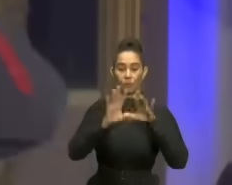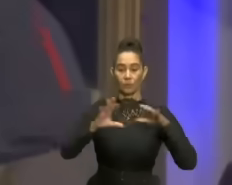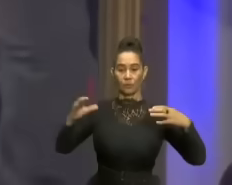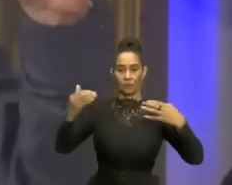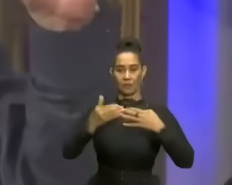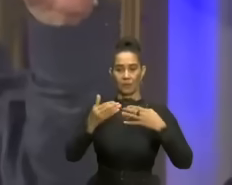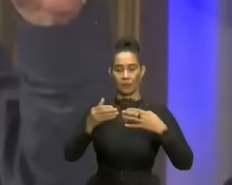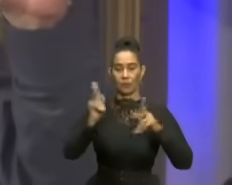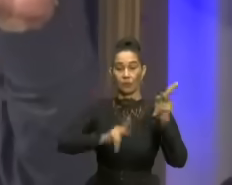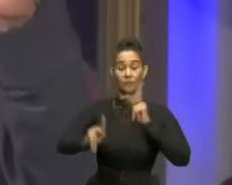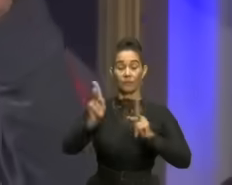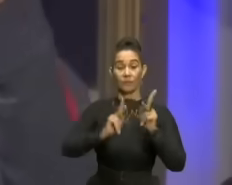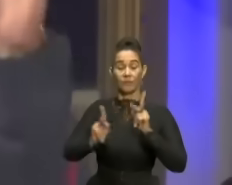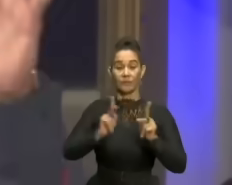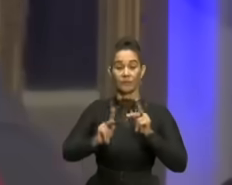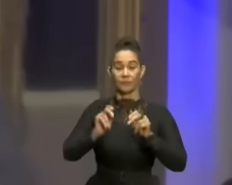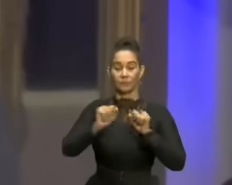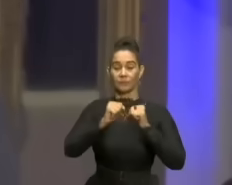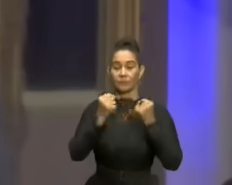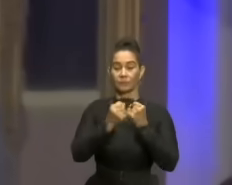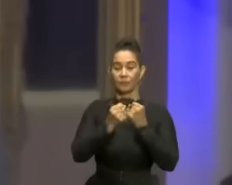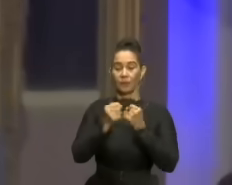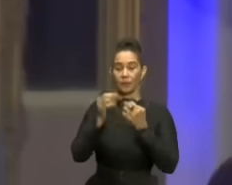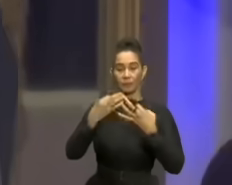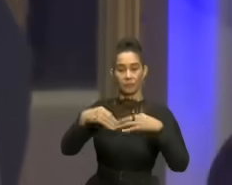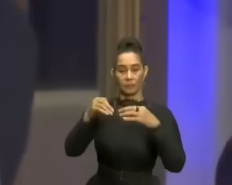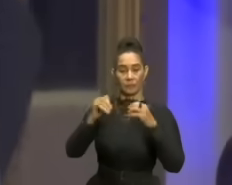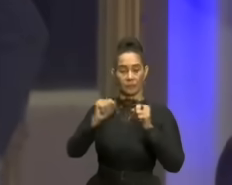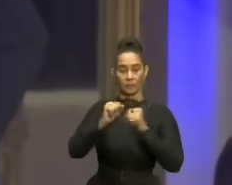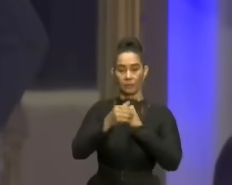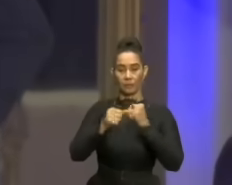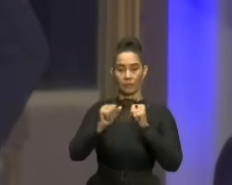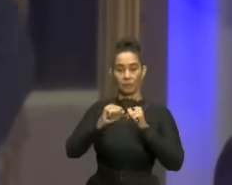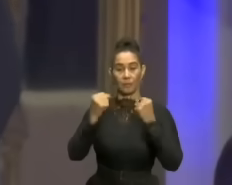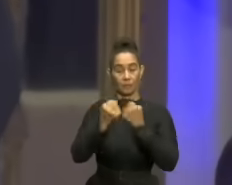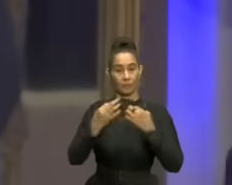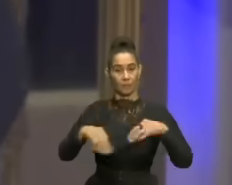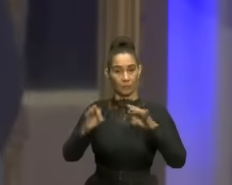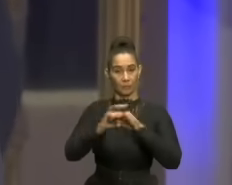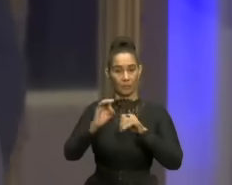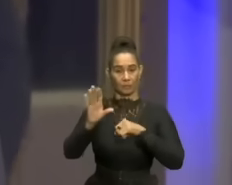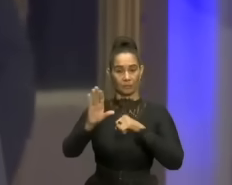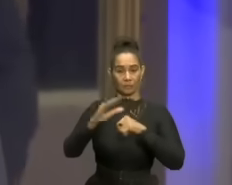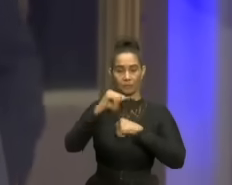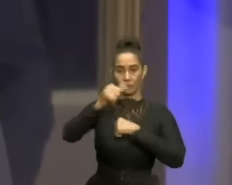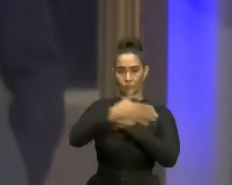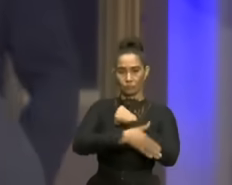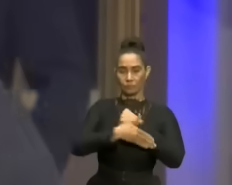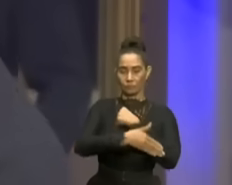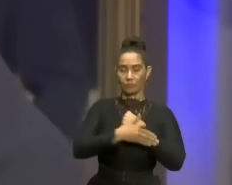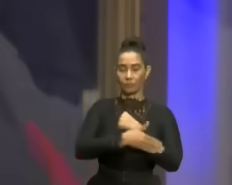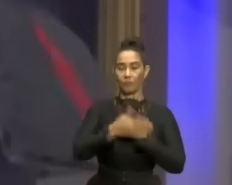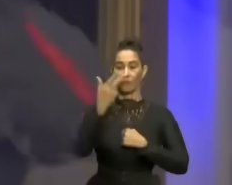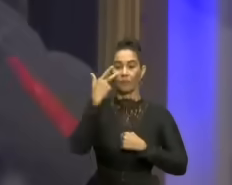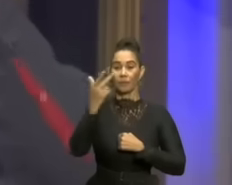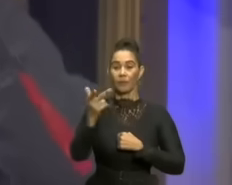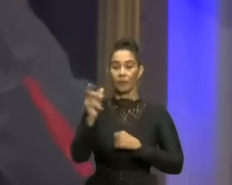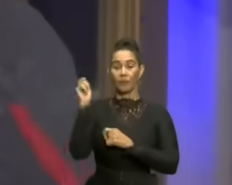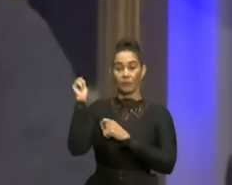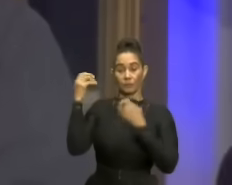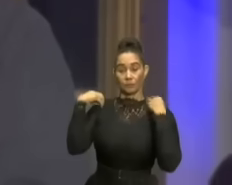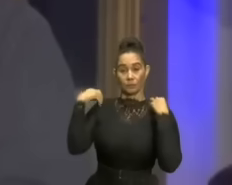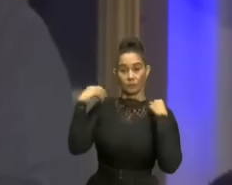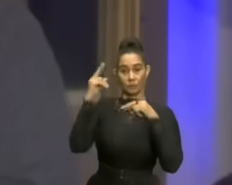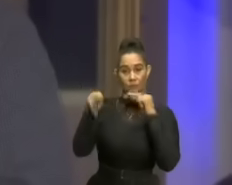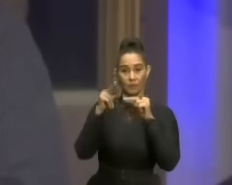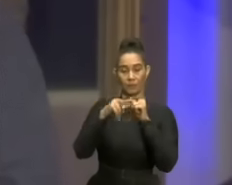Cuando visitamos las ciudades importantes del continente, nos damos cuenta de que su deporte